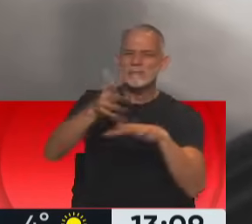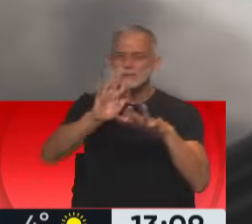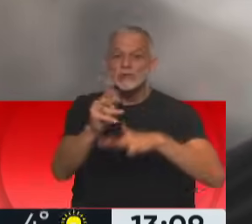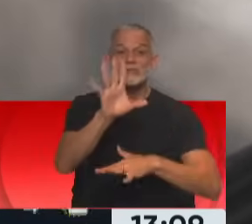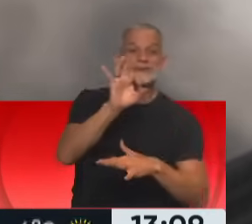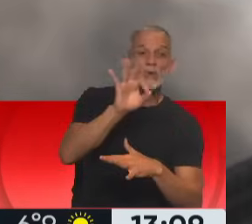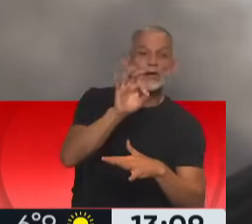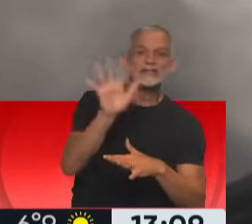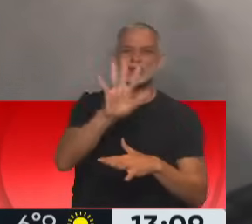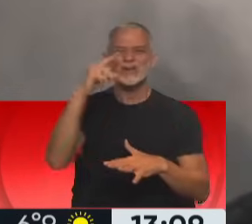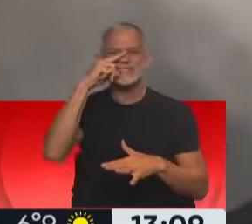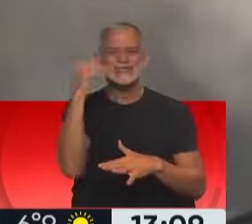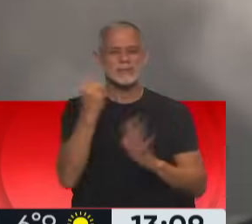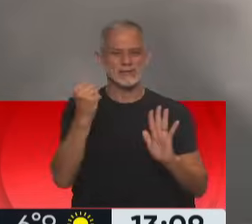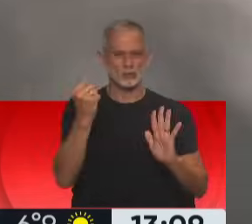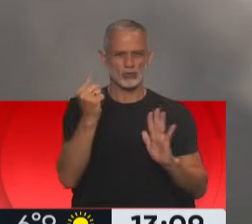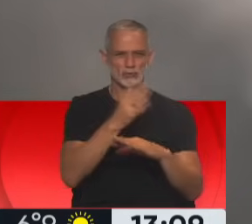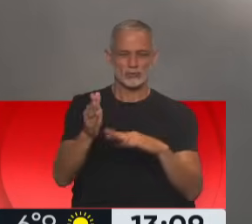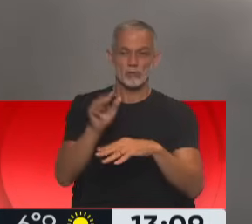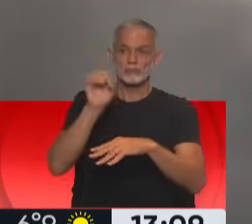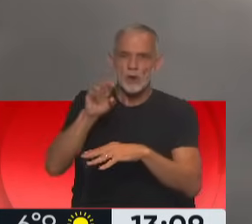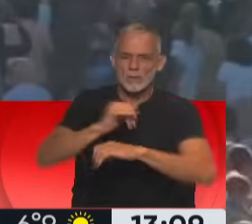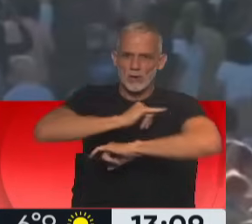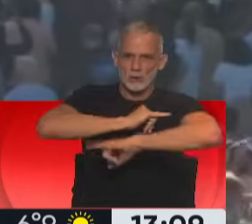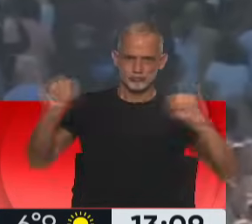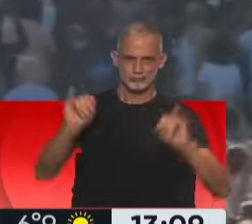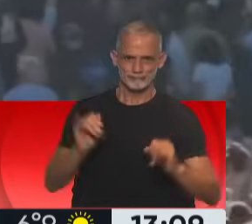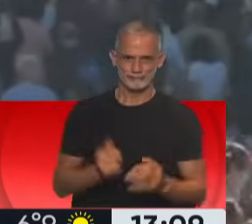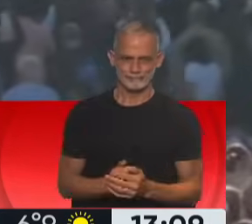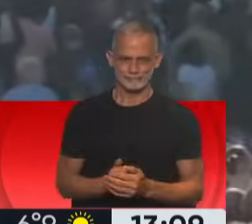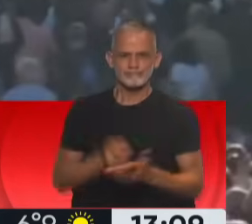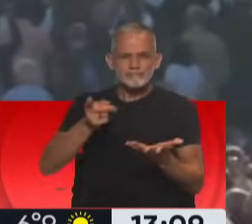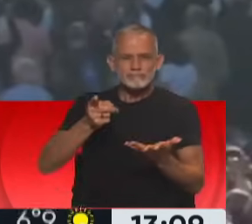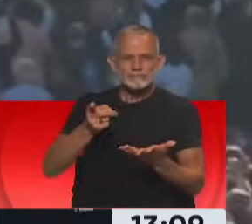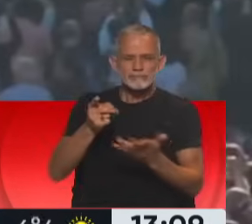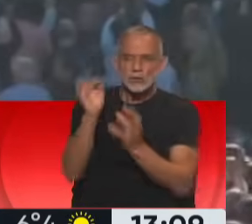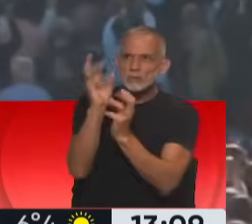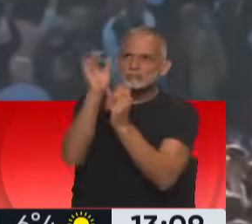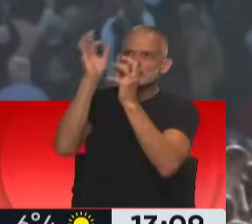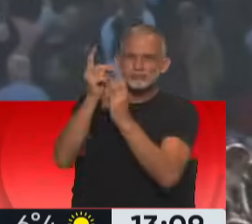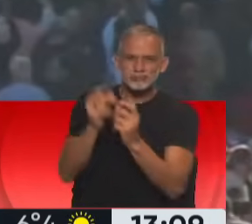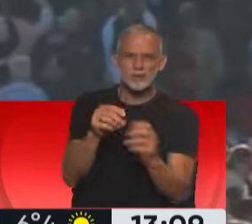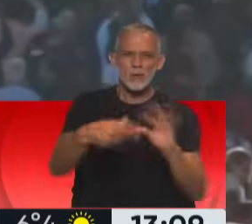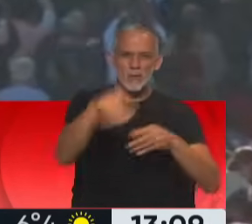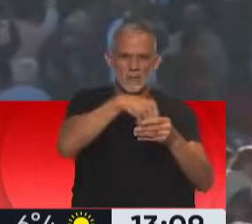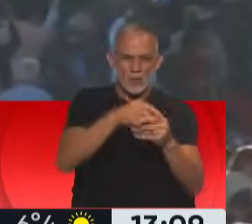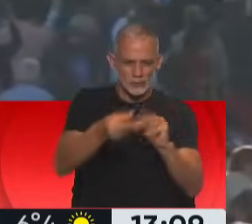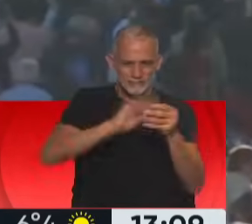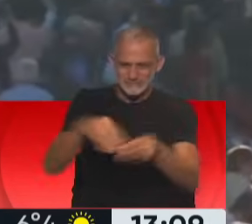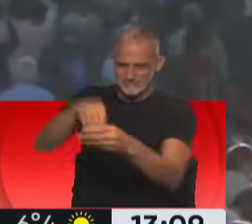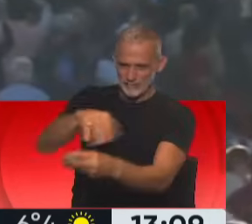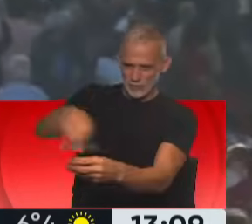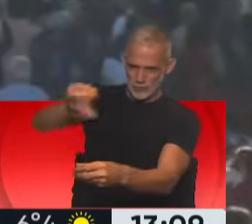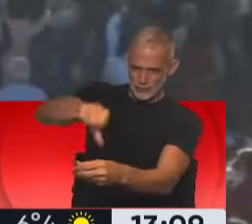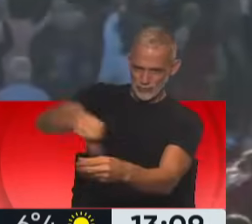y 57 minutos. Exactamente, este es el momento en que mediante las cenizas y la quema de los votos, los cardenales dan